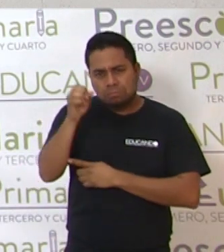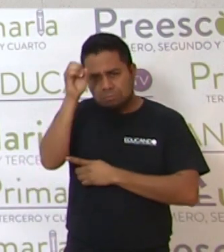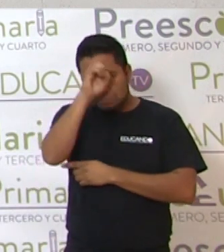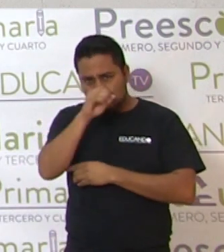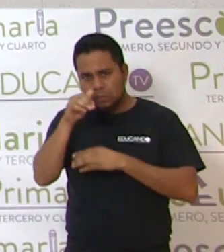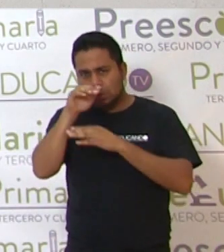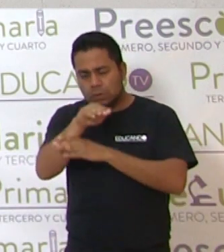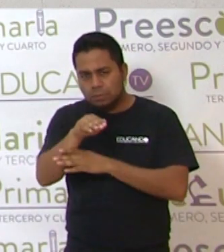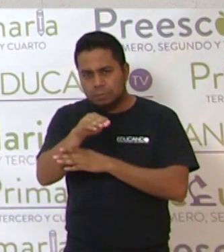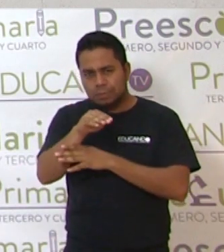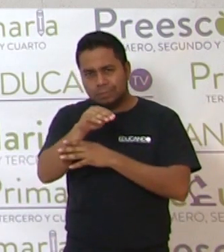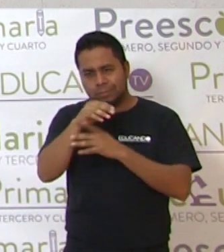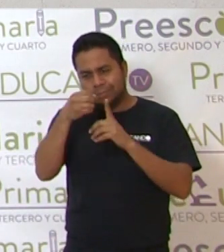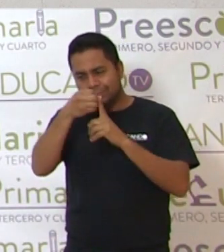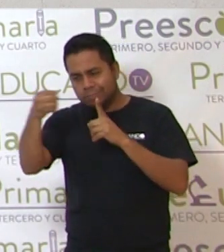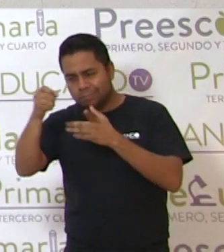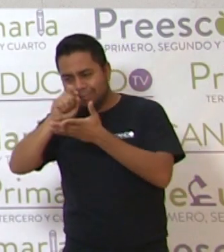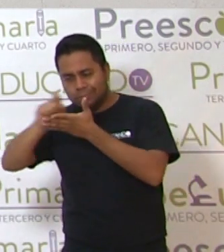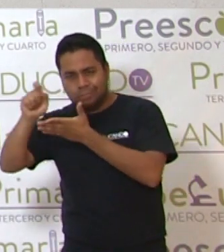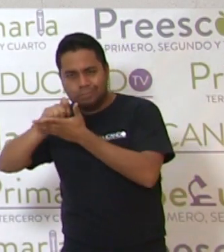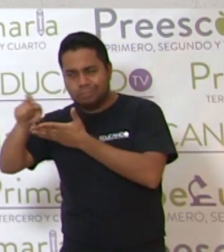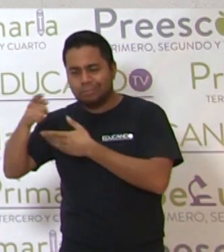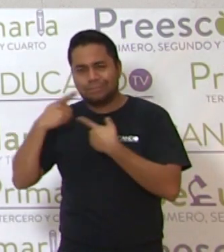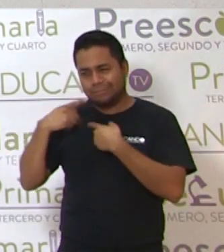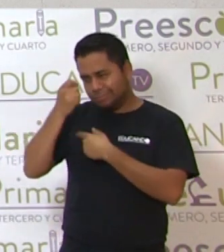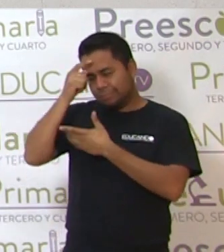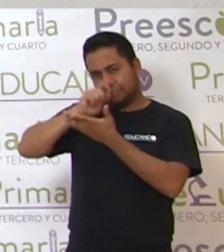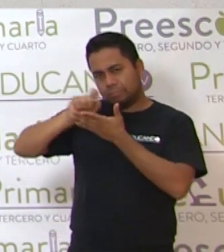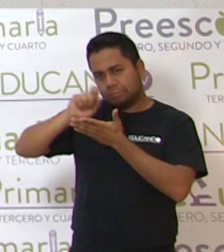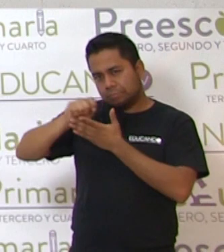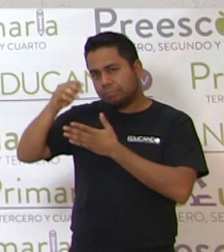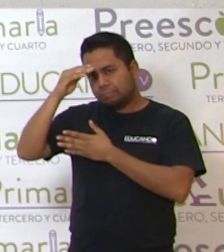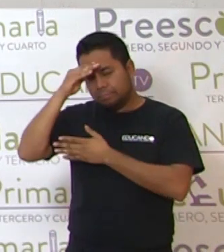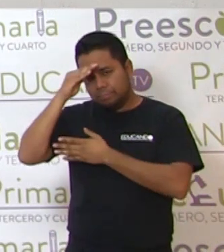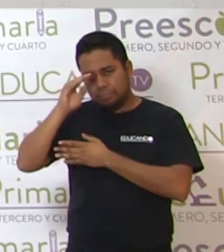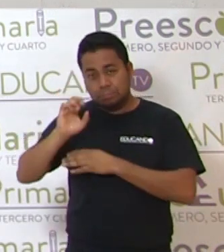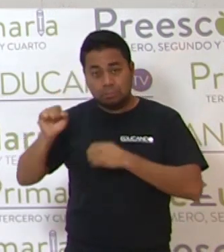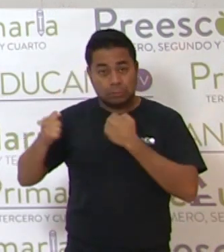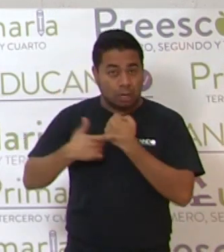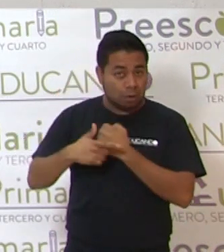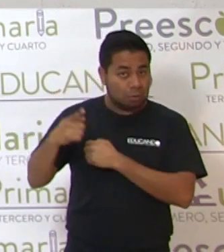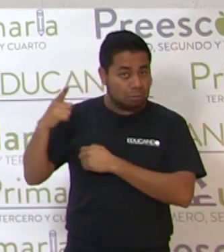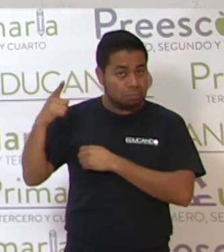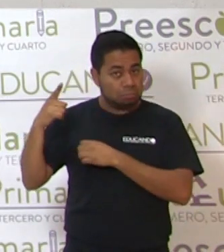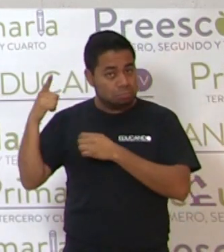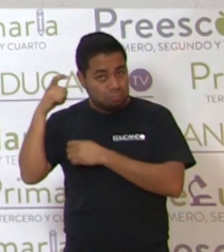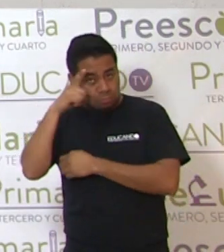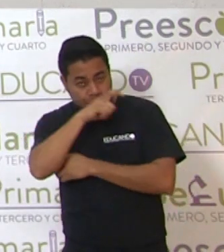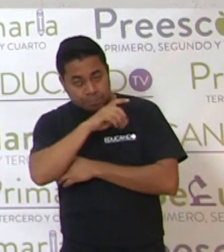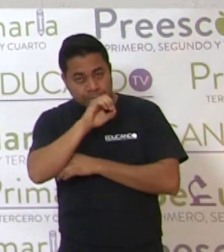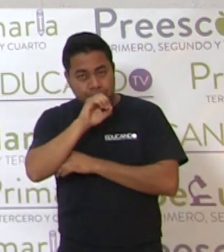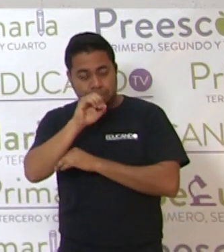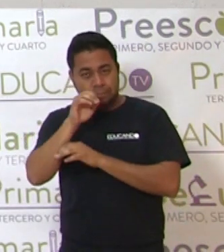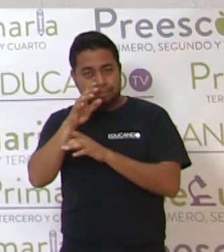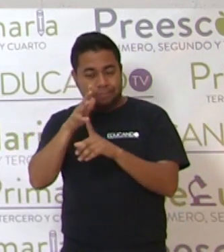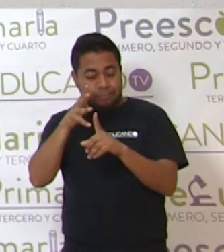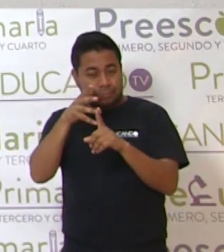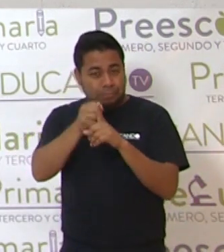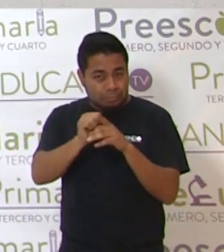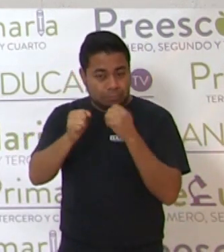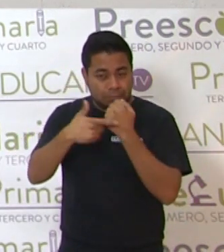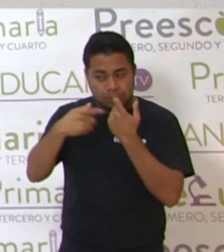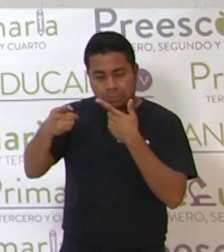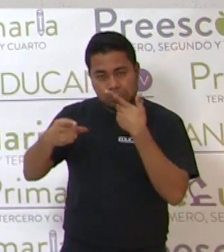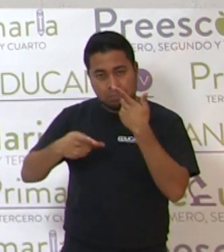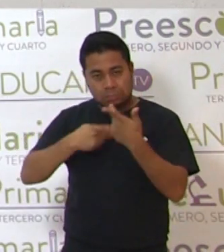el verso que escribió este poeta? ¿Consideras que es algo difícil o que es un reto el que tú escribas una